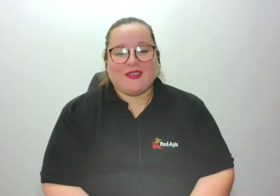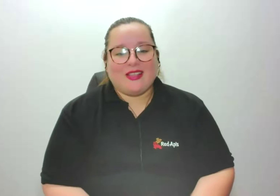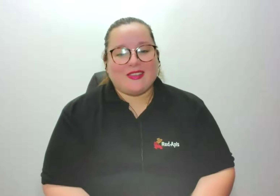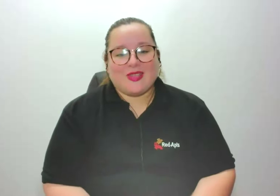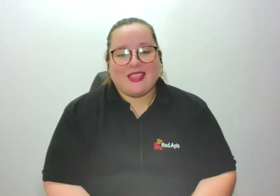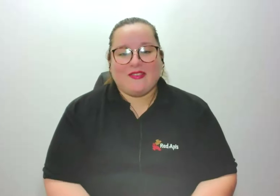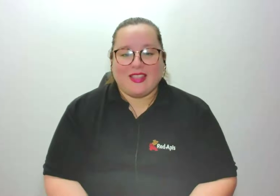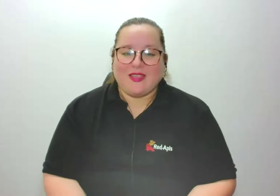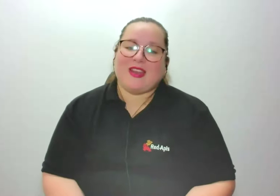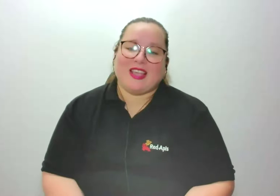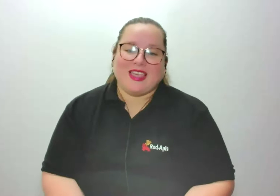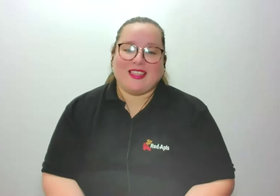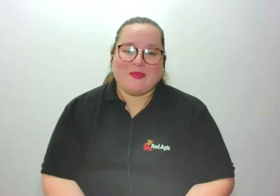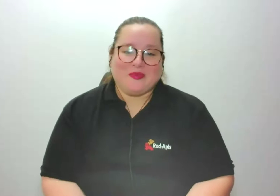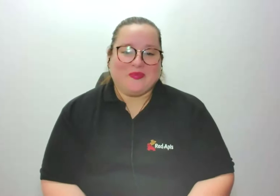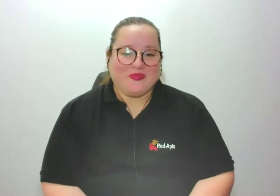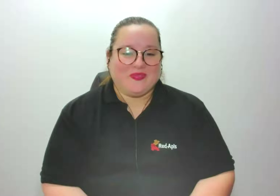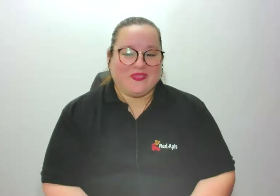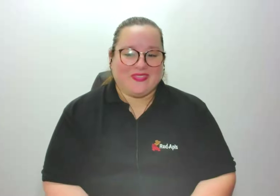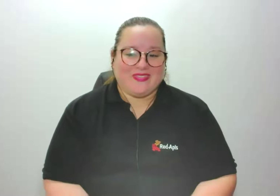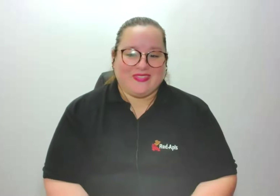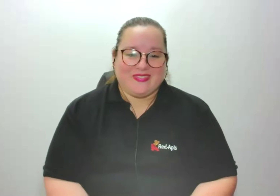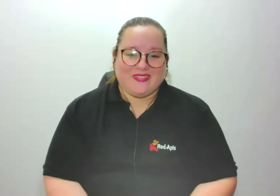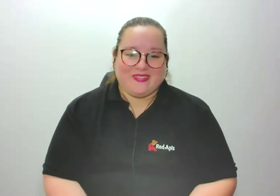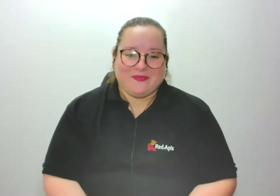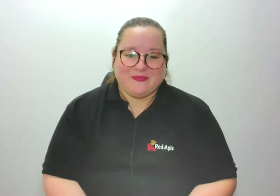Entonces la vernácula visual es diferente para cada tipo.